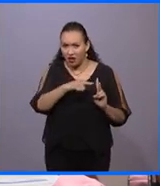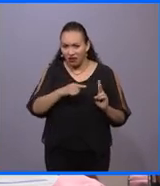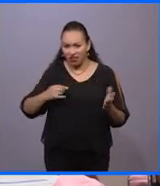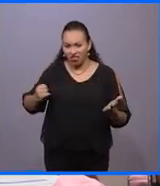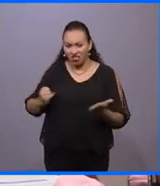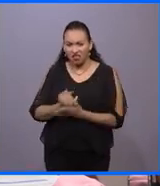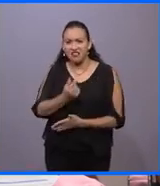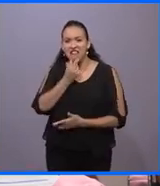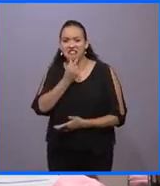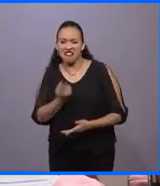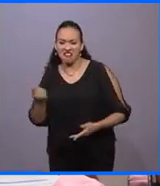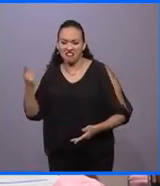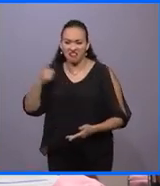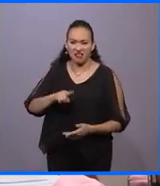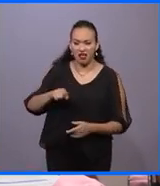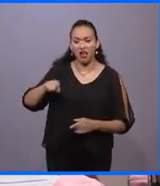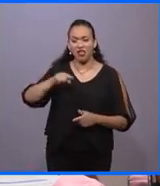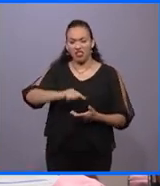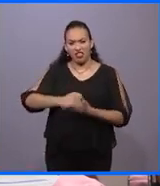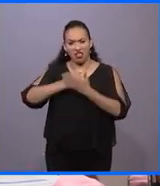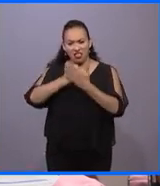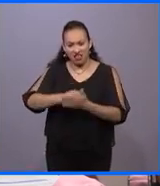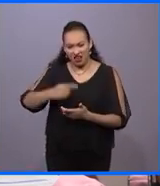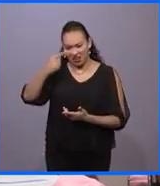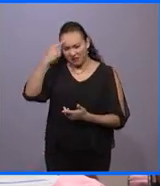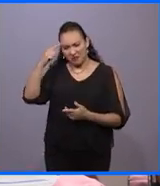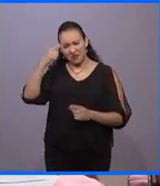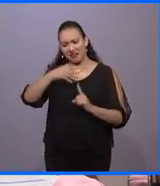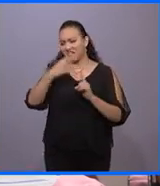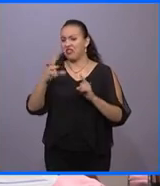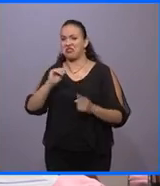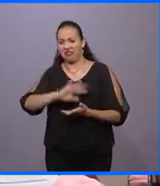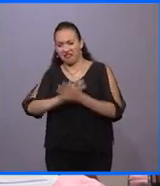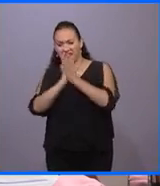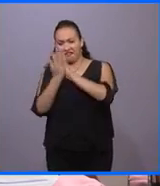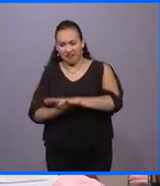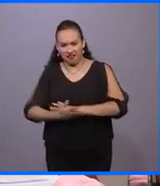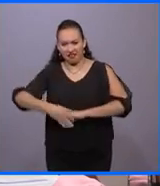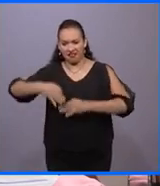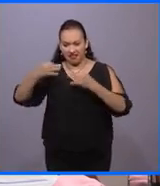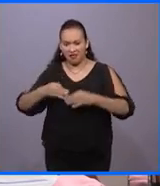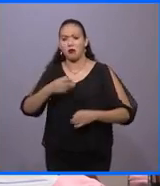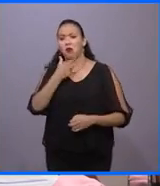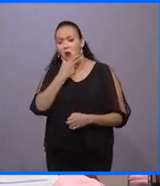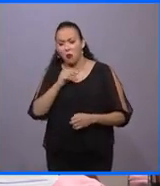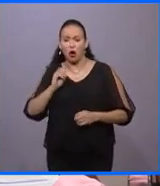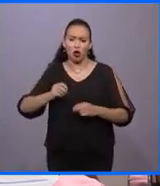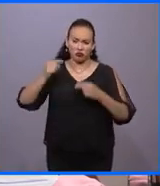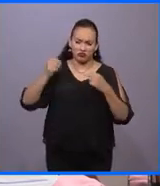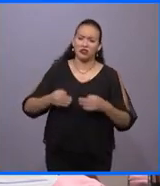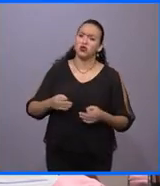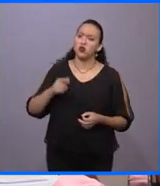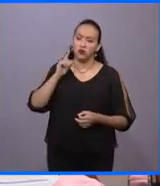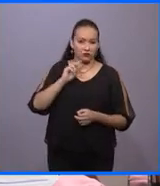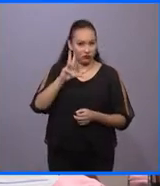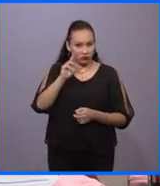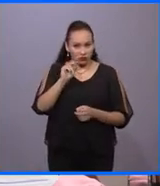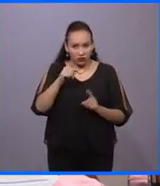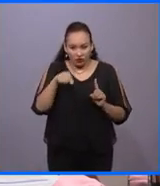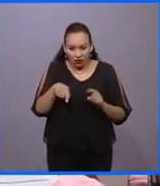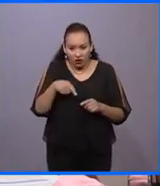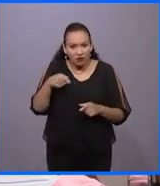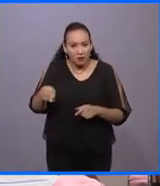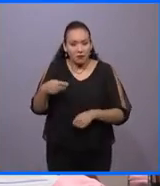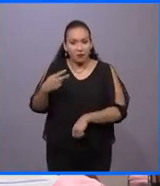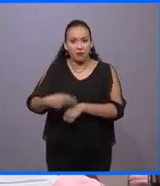de sus hijos e hijas a intervenciones coercitivas o abusivas que puedan causarles un profundo y